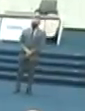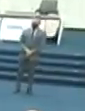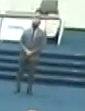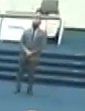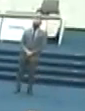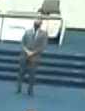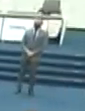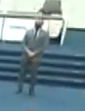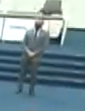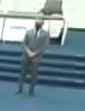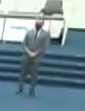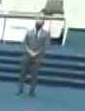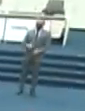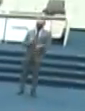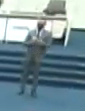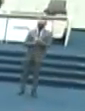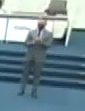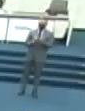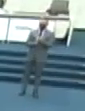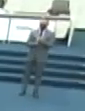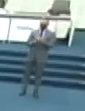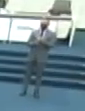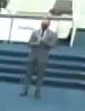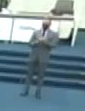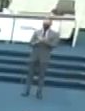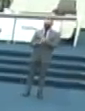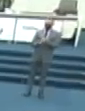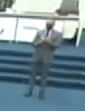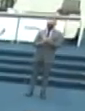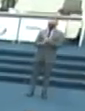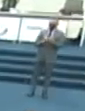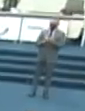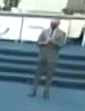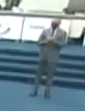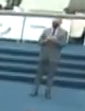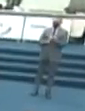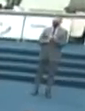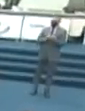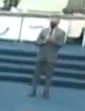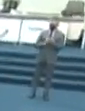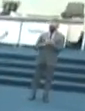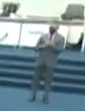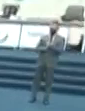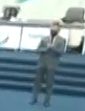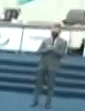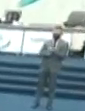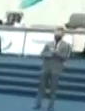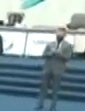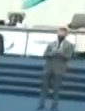Latina. Reciben Kaela Bello y Aimé Zambrano.